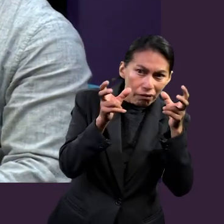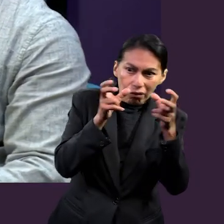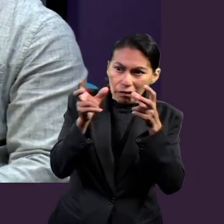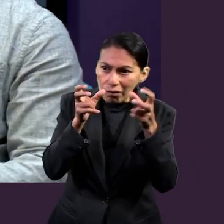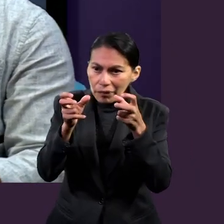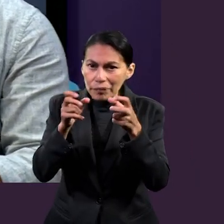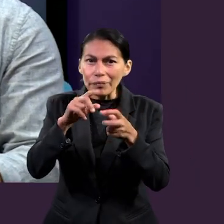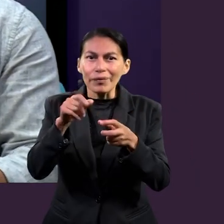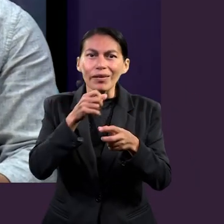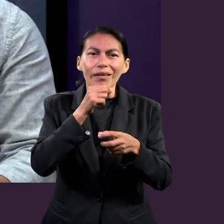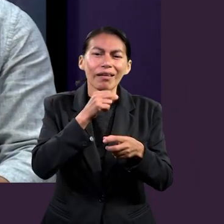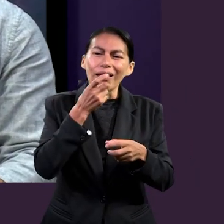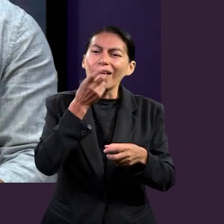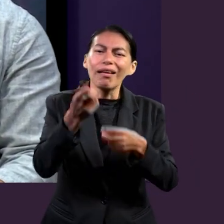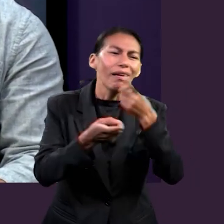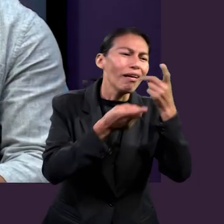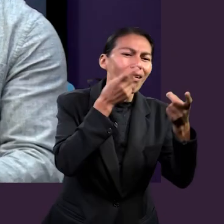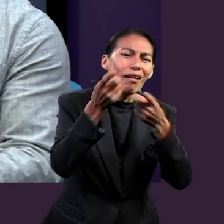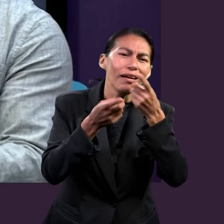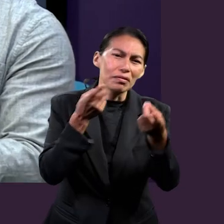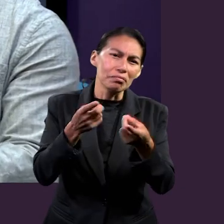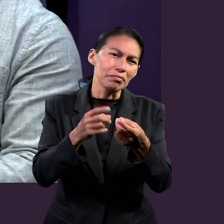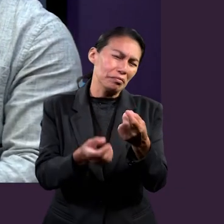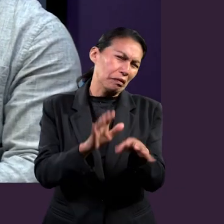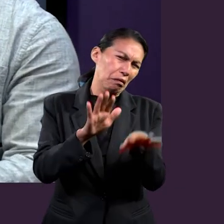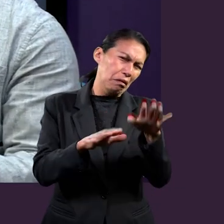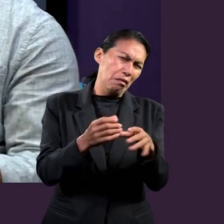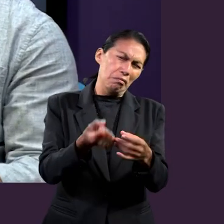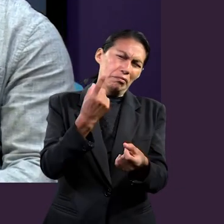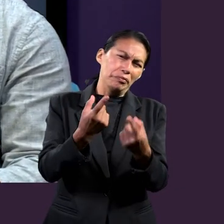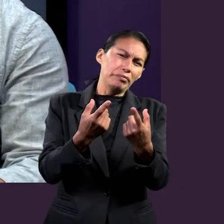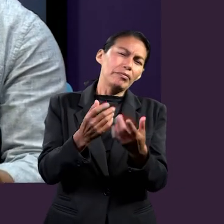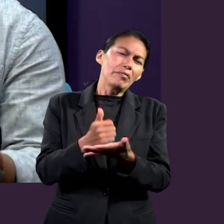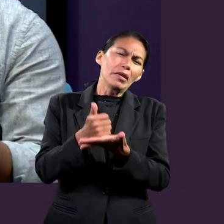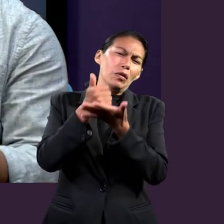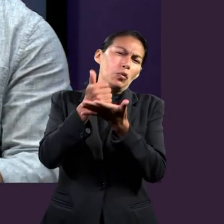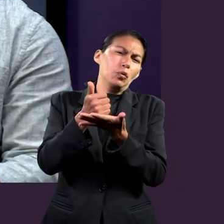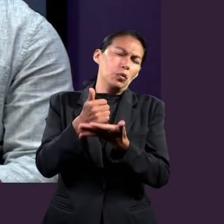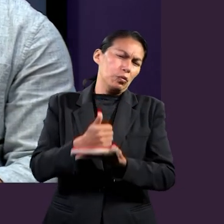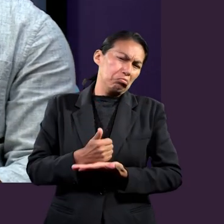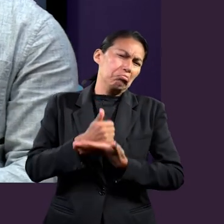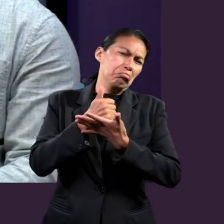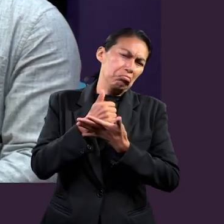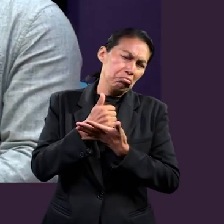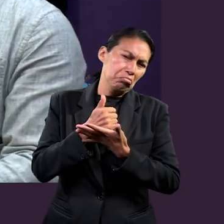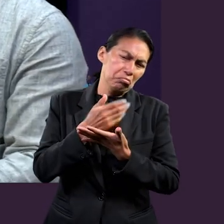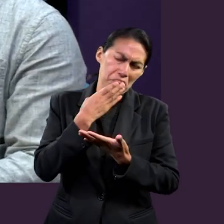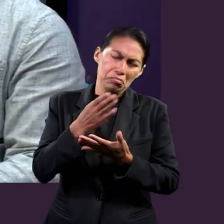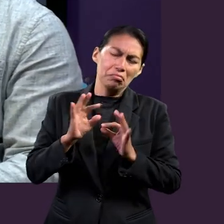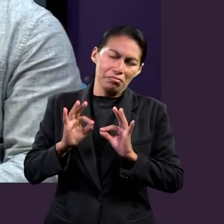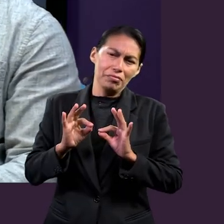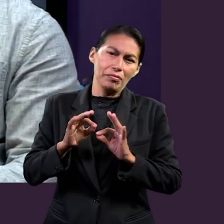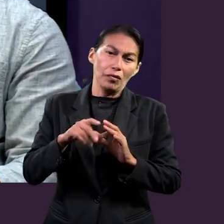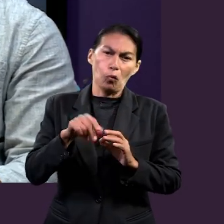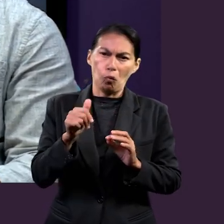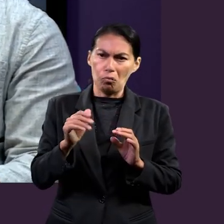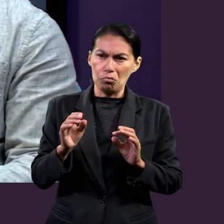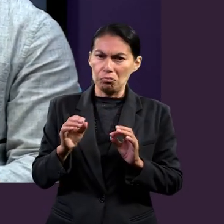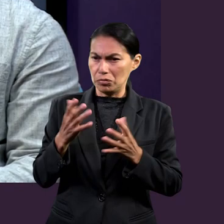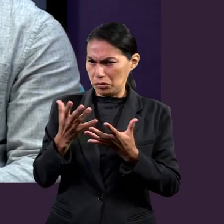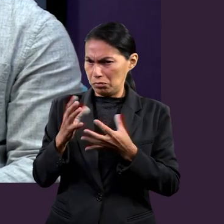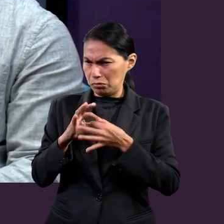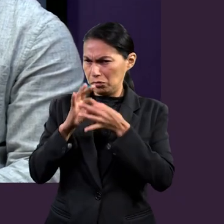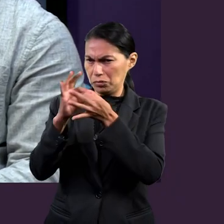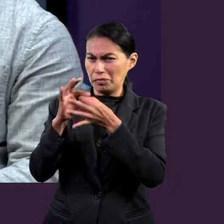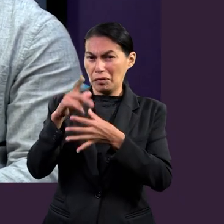el chisme, hay cosas que te ayudan para edificar y te ayudan como para reprender. Y sí, la Biblia habla acerca de